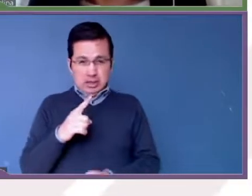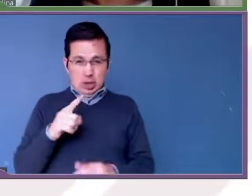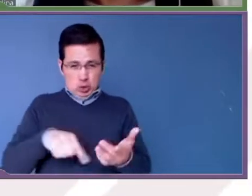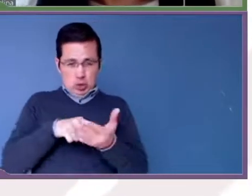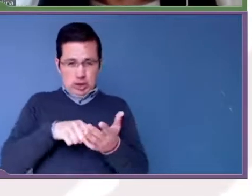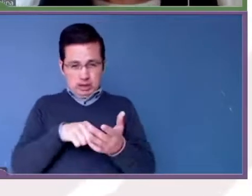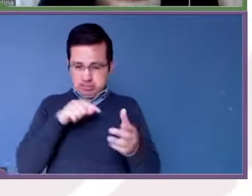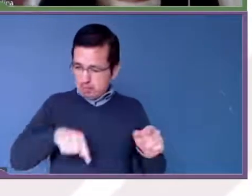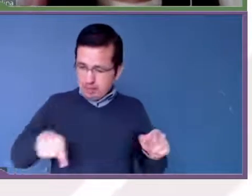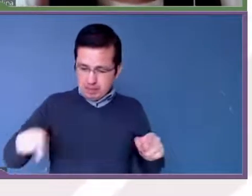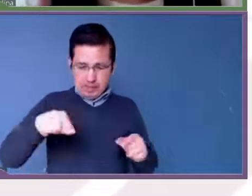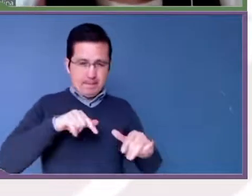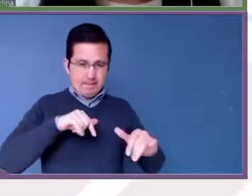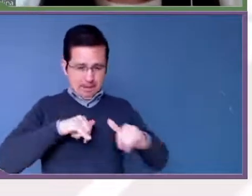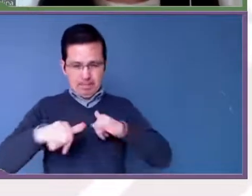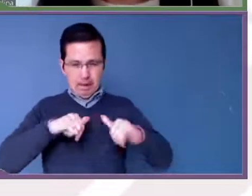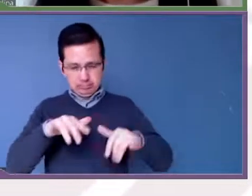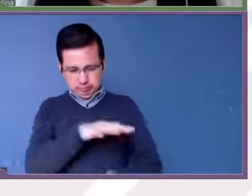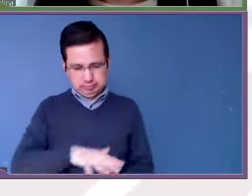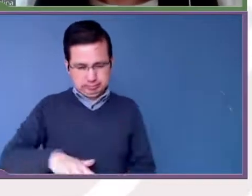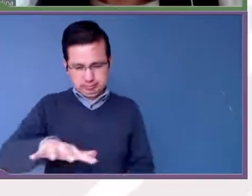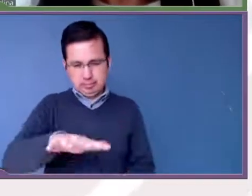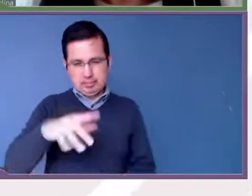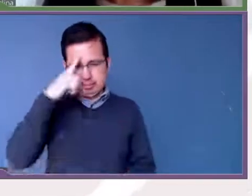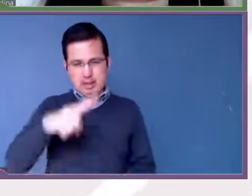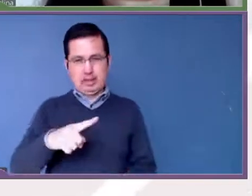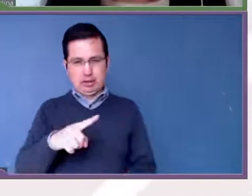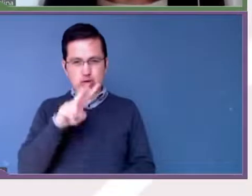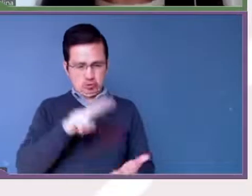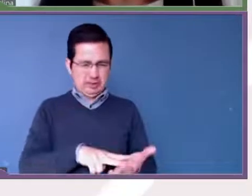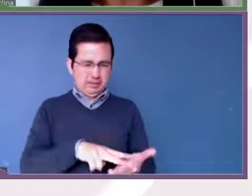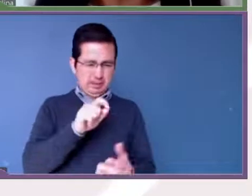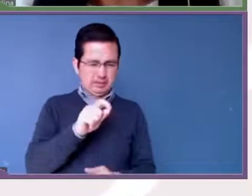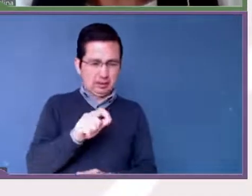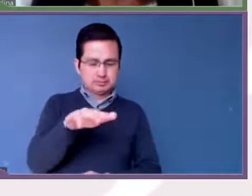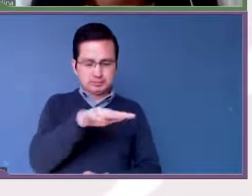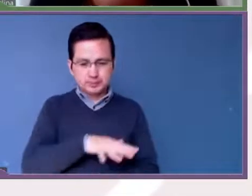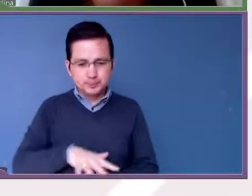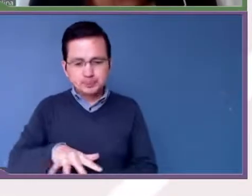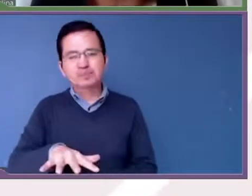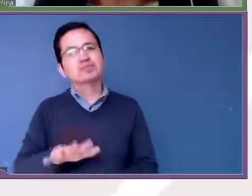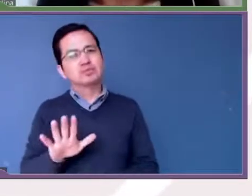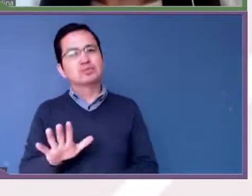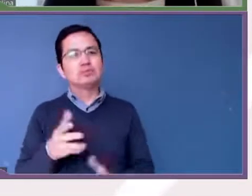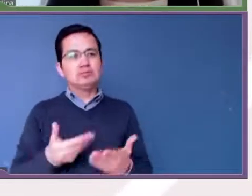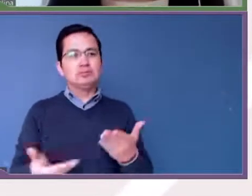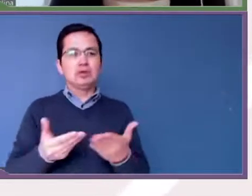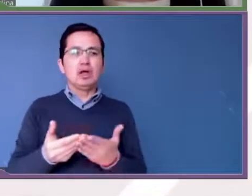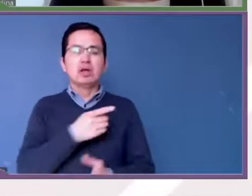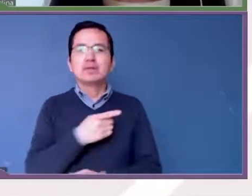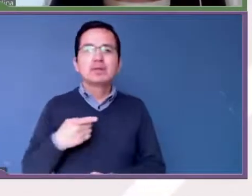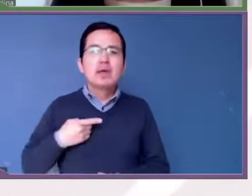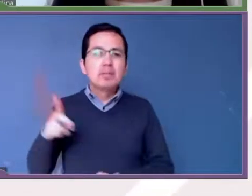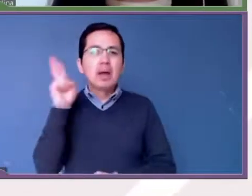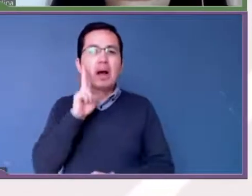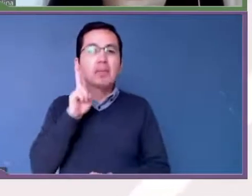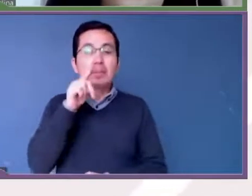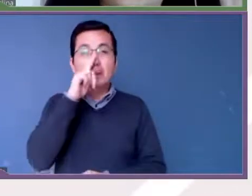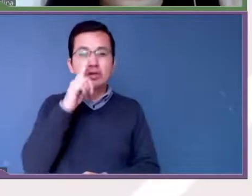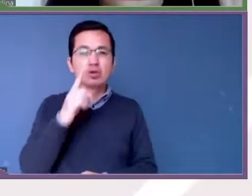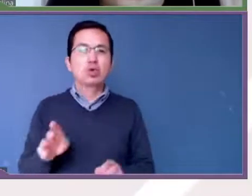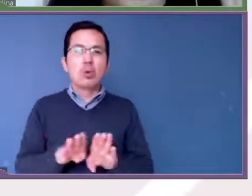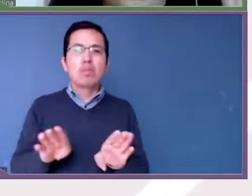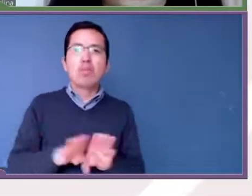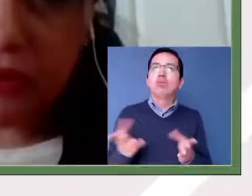ahora con la cartografía que se va a utilizar el censo del 2020, sí es necesario revisar, por ejemplo, la variable de grupos